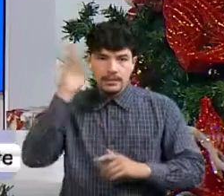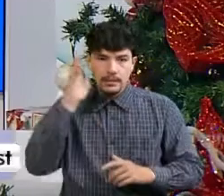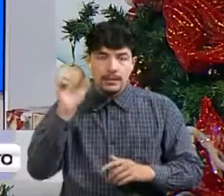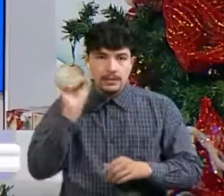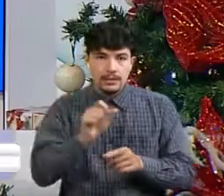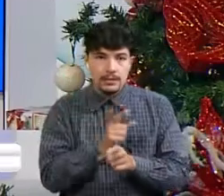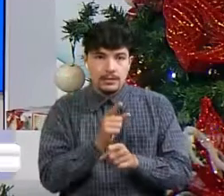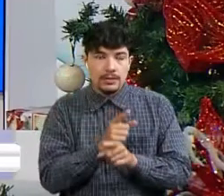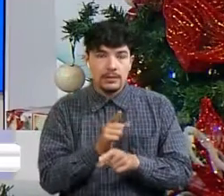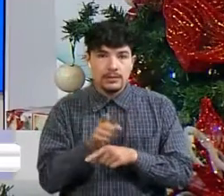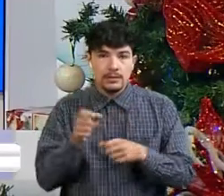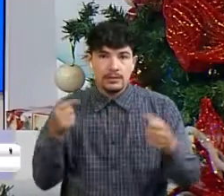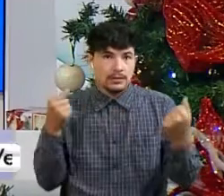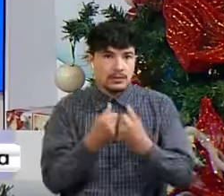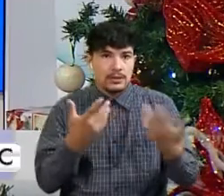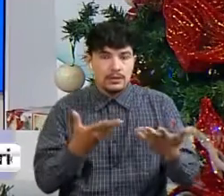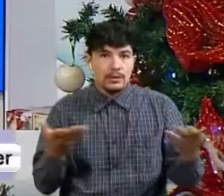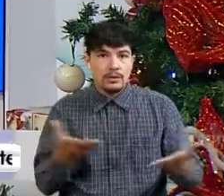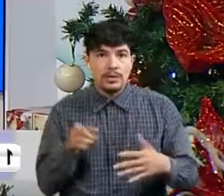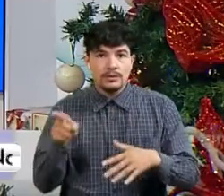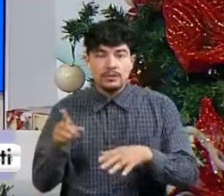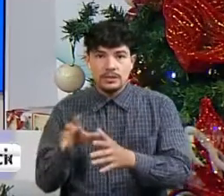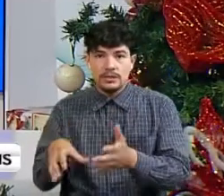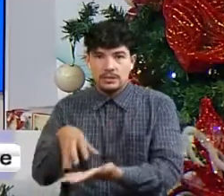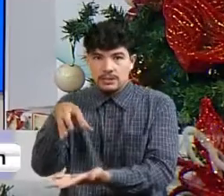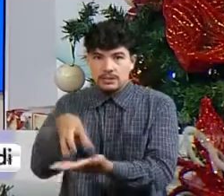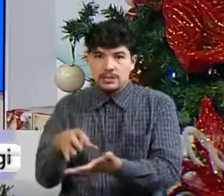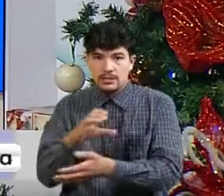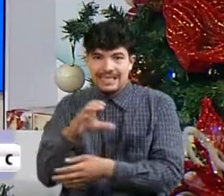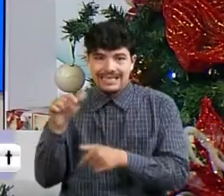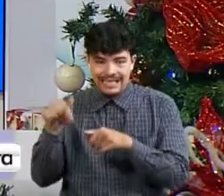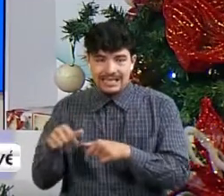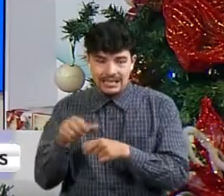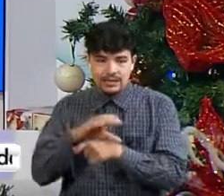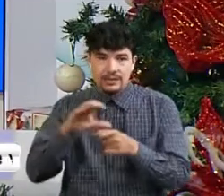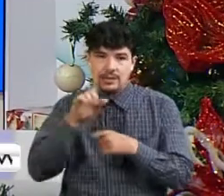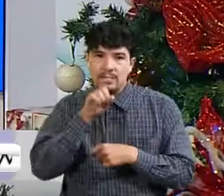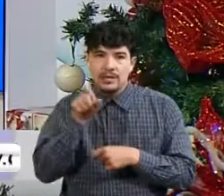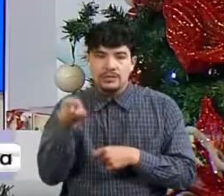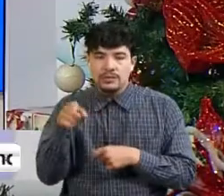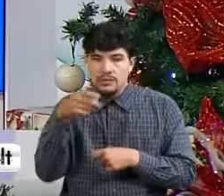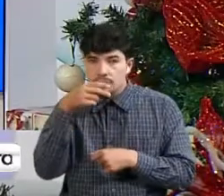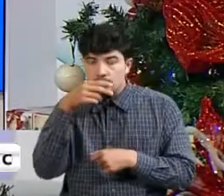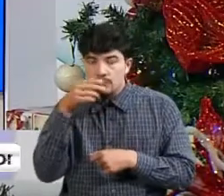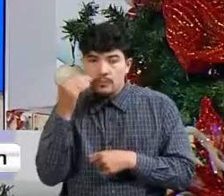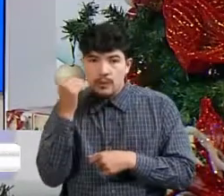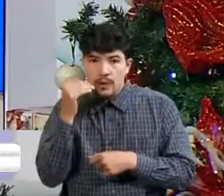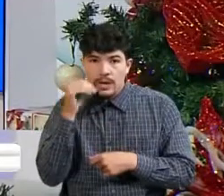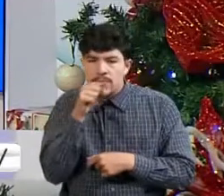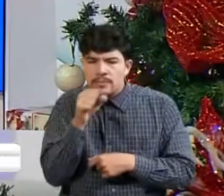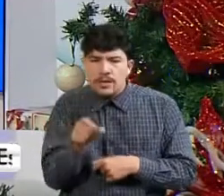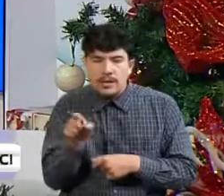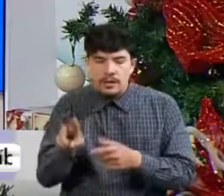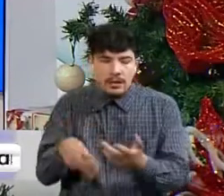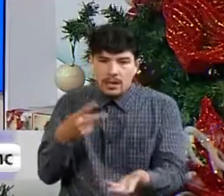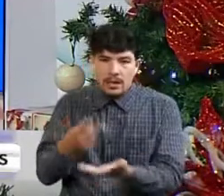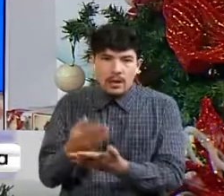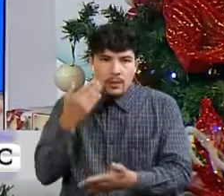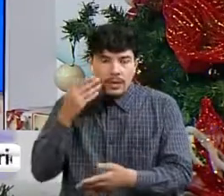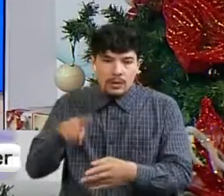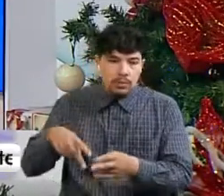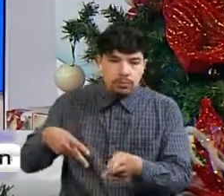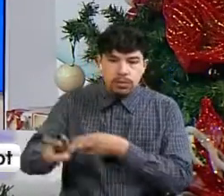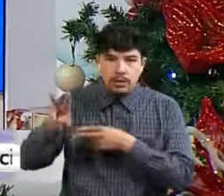y por otra parte un accidente se presentó en un centro comercial de la ciudad de bucaramanga donde una anciana resultó afectada al resbalarse en una